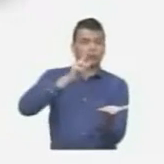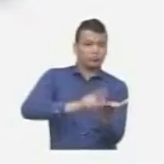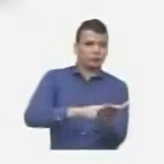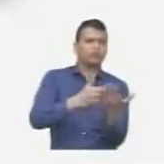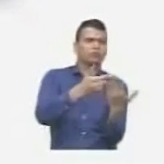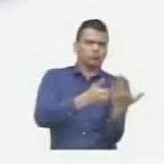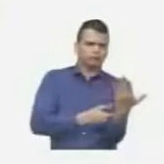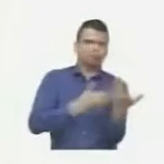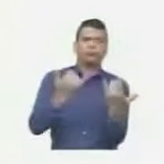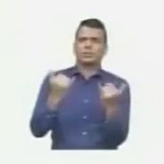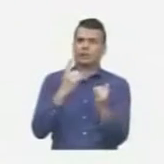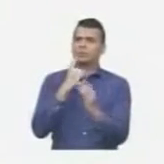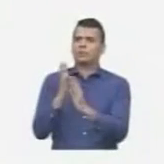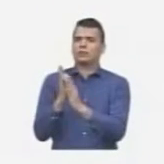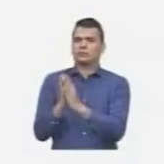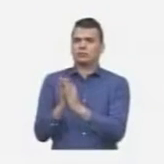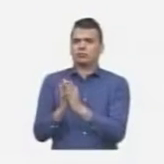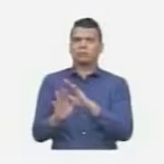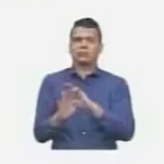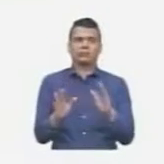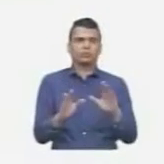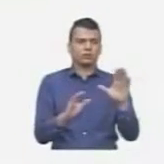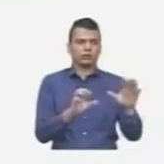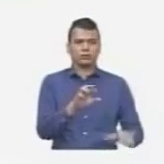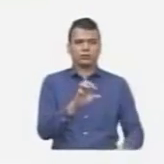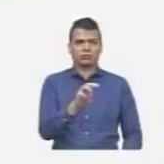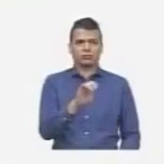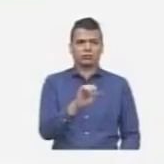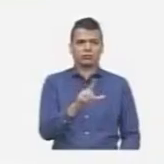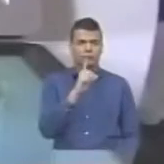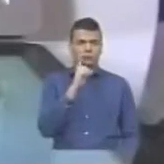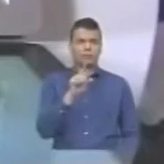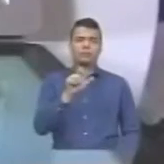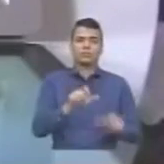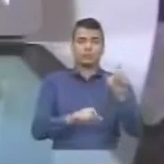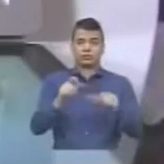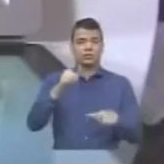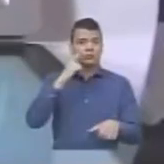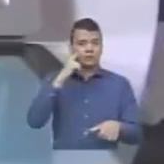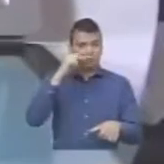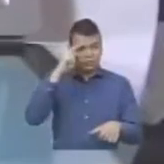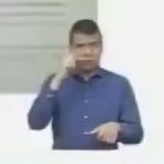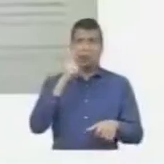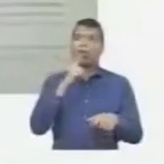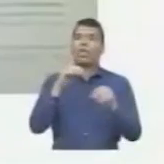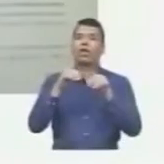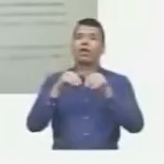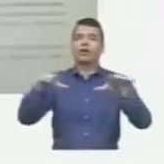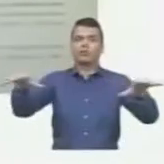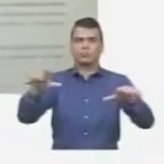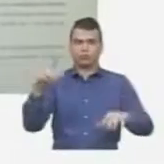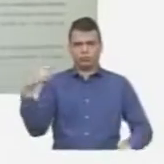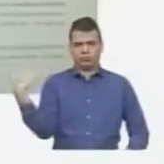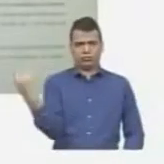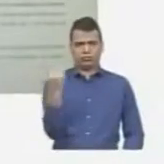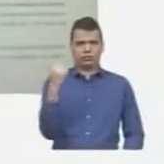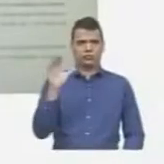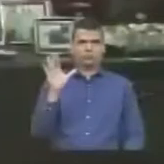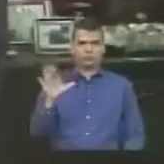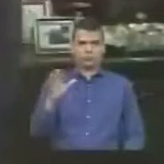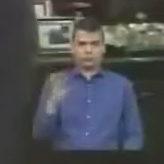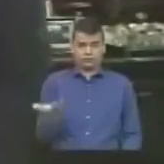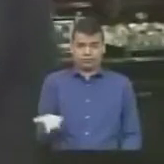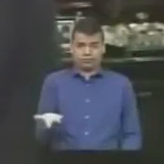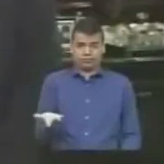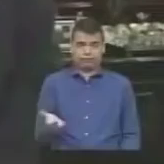oficialmente publicó la caja, y este es el que personas inescrupulosas están haciendo circular en las redes sociales. Más hay